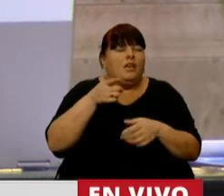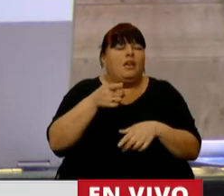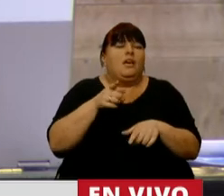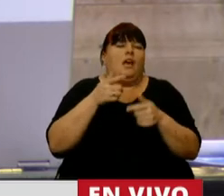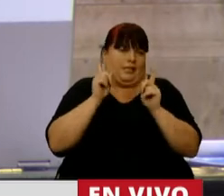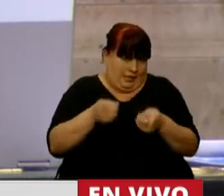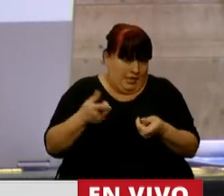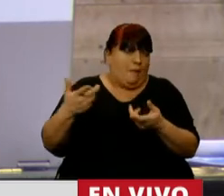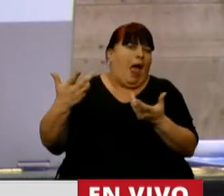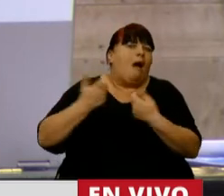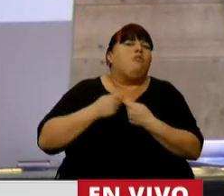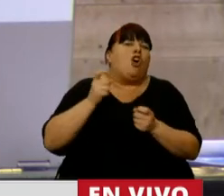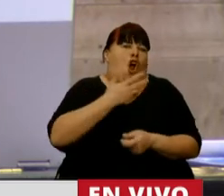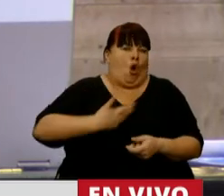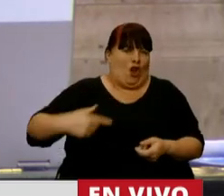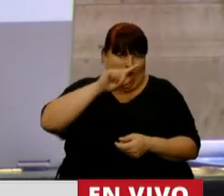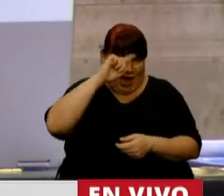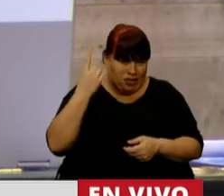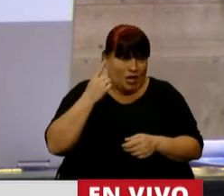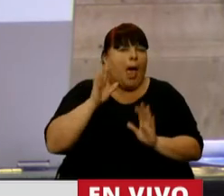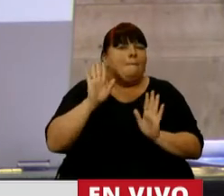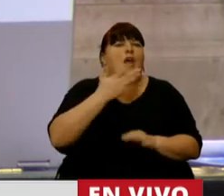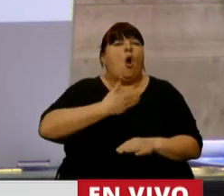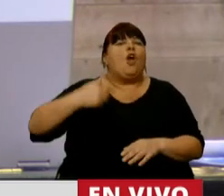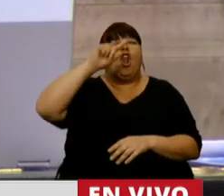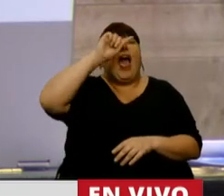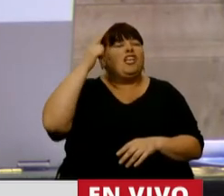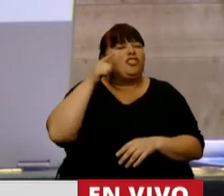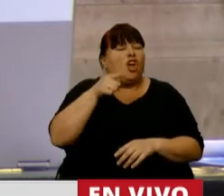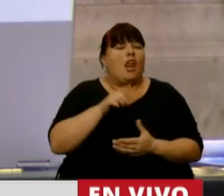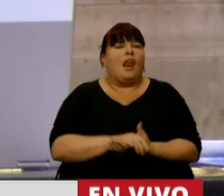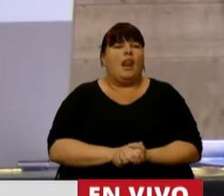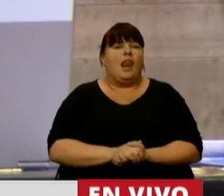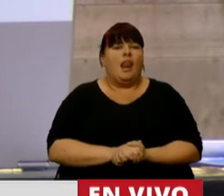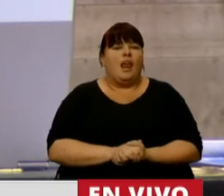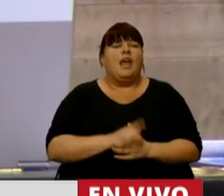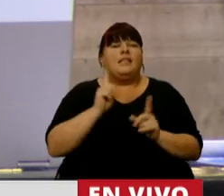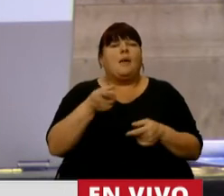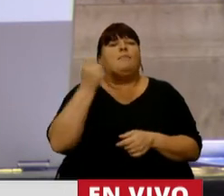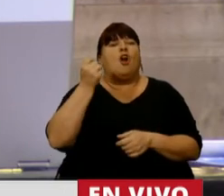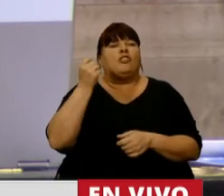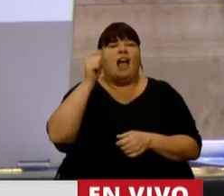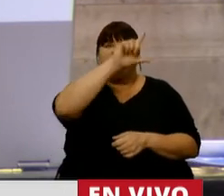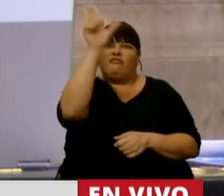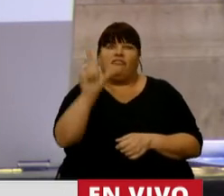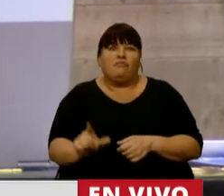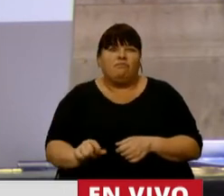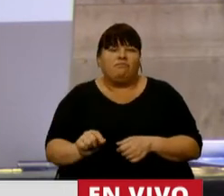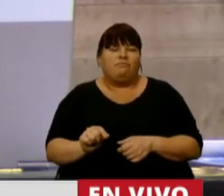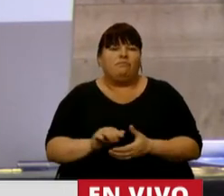obviamente acompañados también por el gobierno nacional, pero con un gobierno nacional, y quiero destacar acá el federalismo,